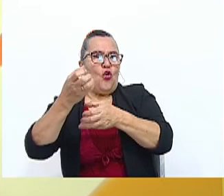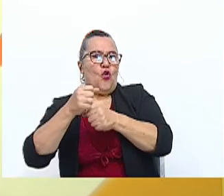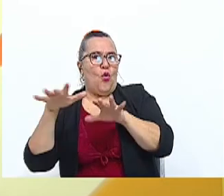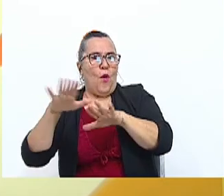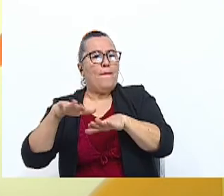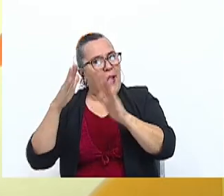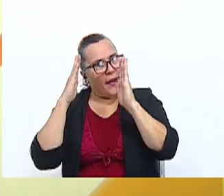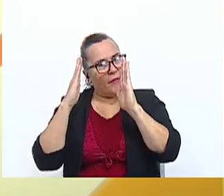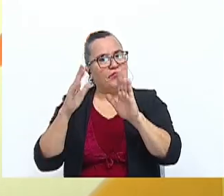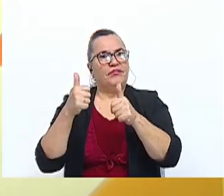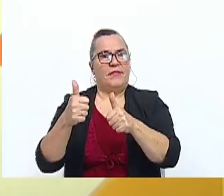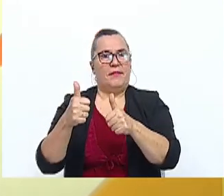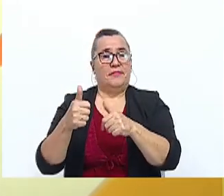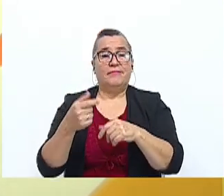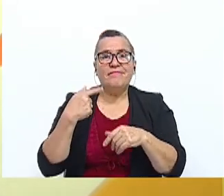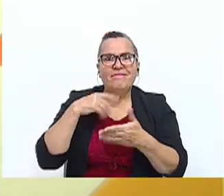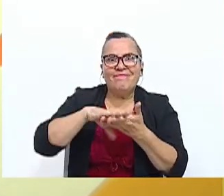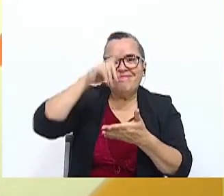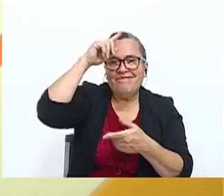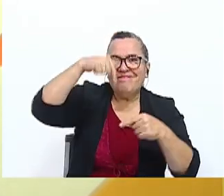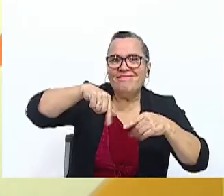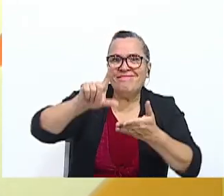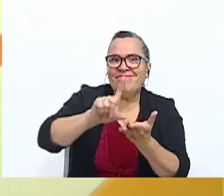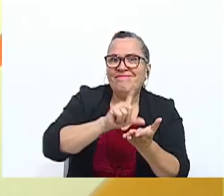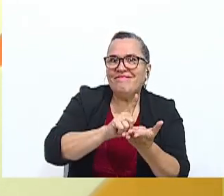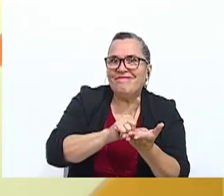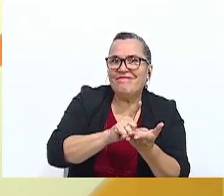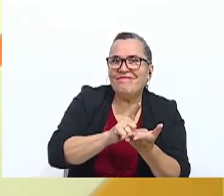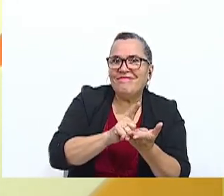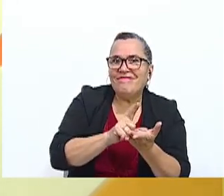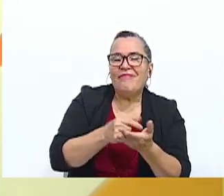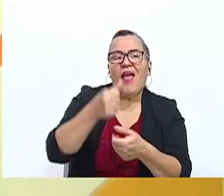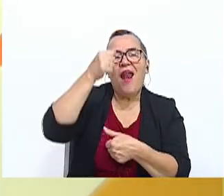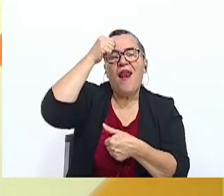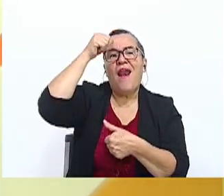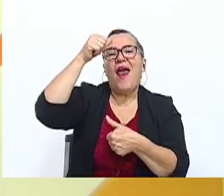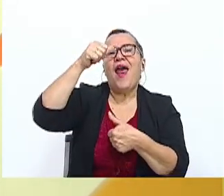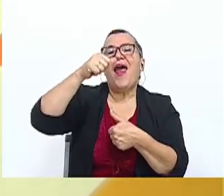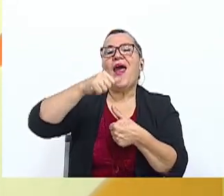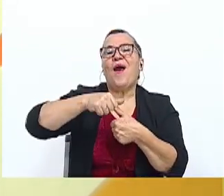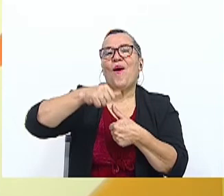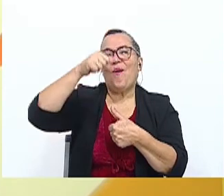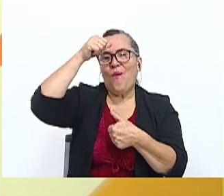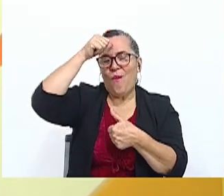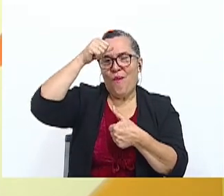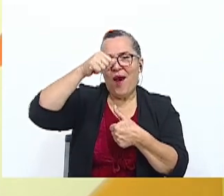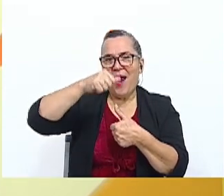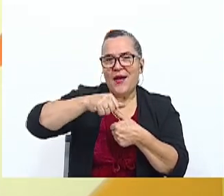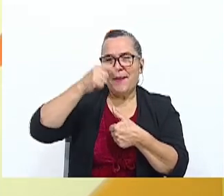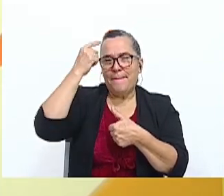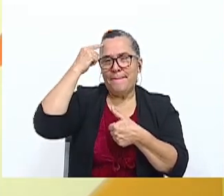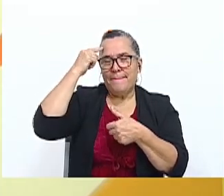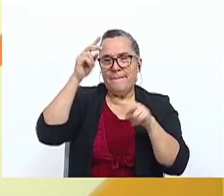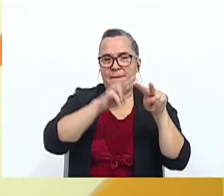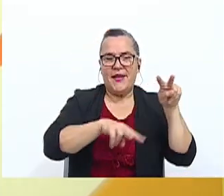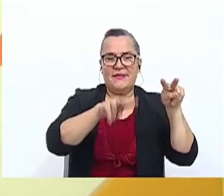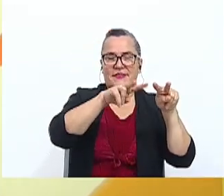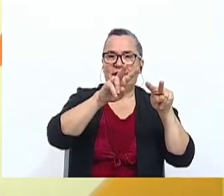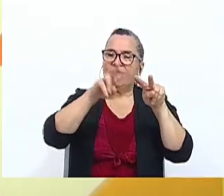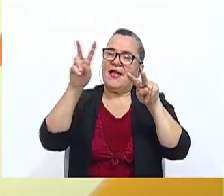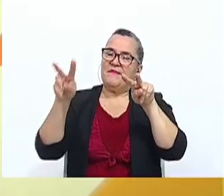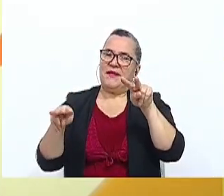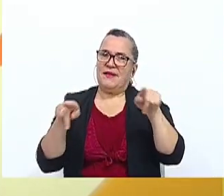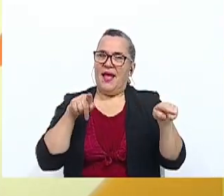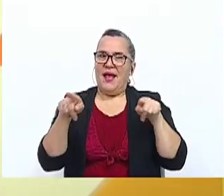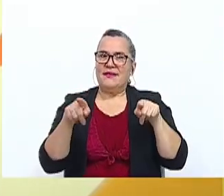merecen. ¿Qué aprendimos en esta clase? Recuerden que es muy importante pensar en esas ventajas y desventajas